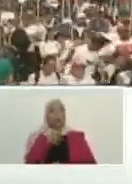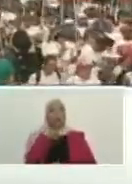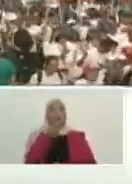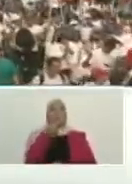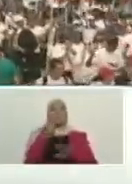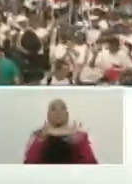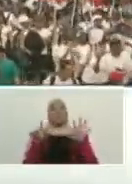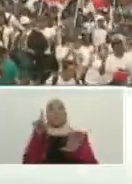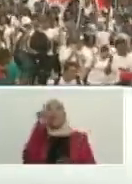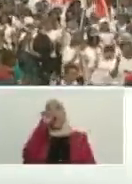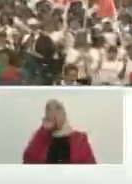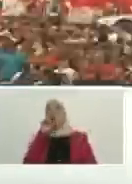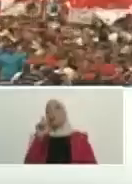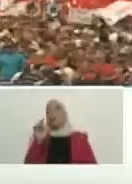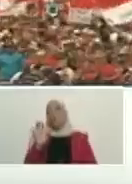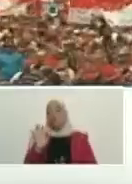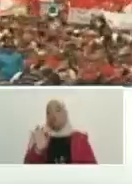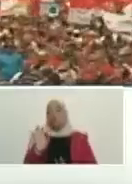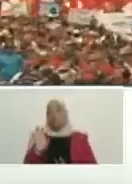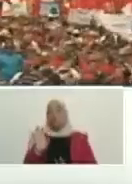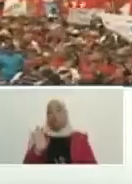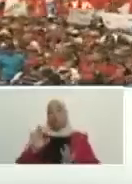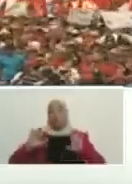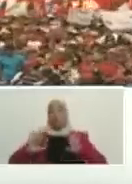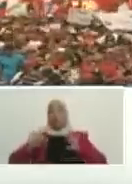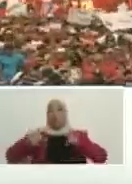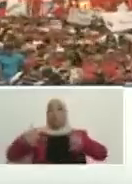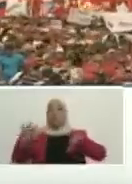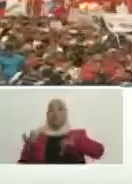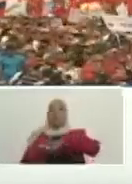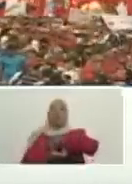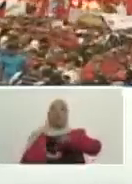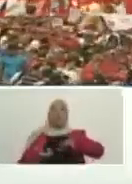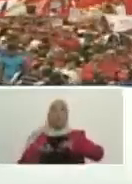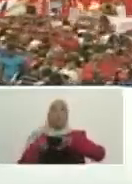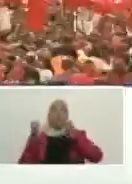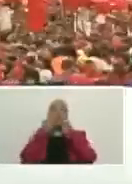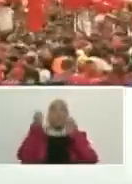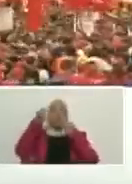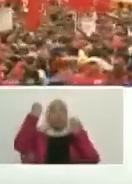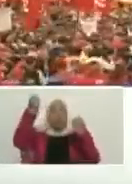26 años cuando ocurrieron esos hechos.